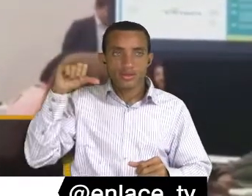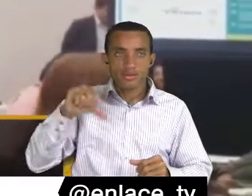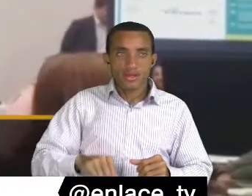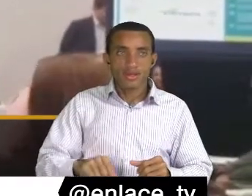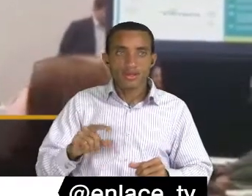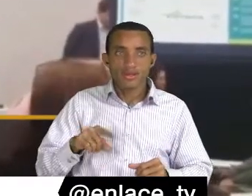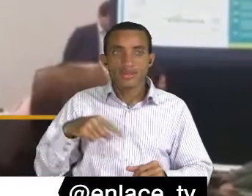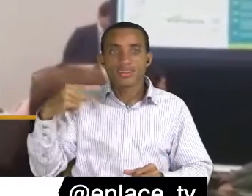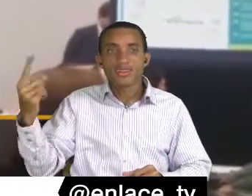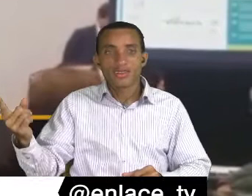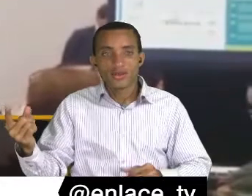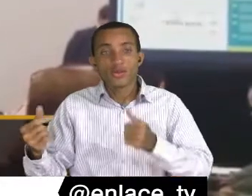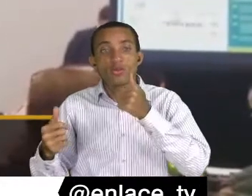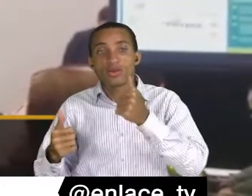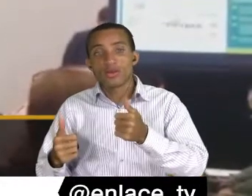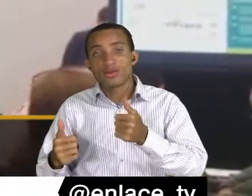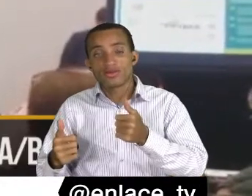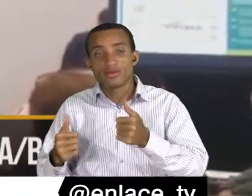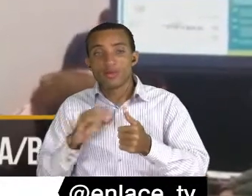Echeverry el bueno.